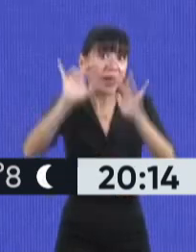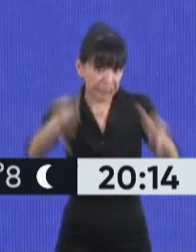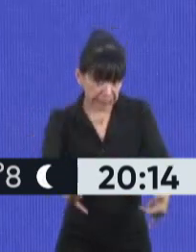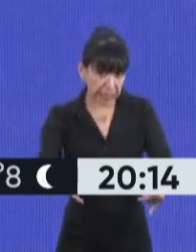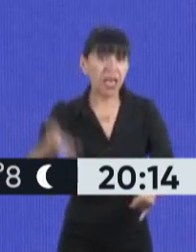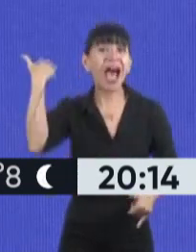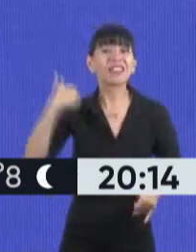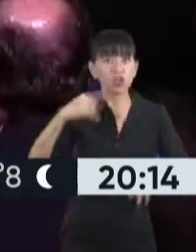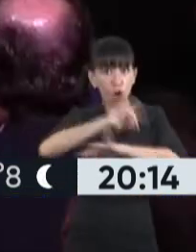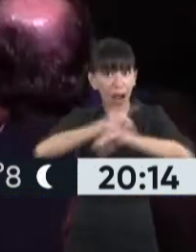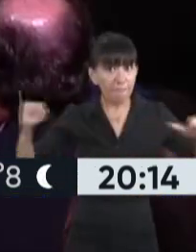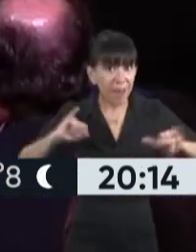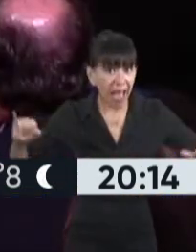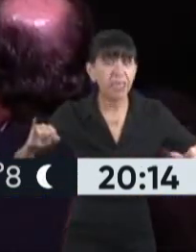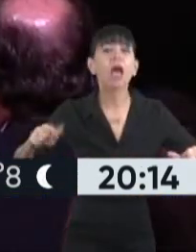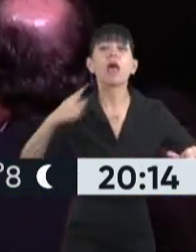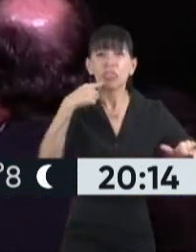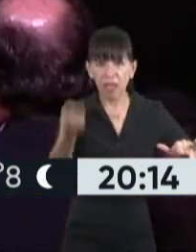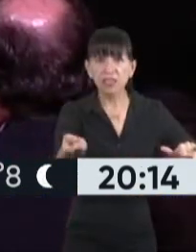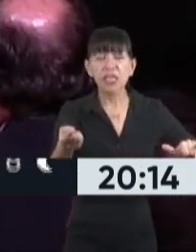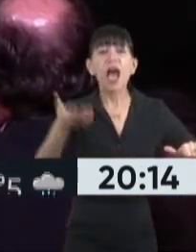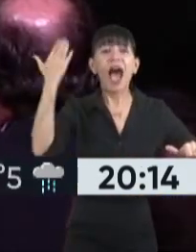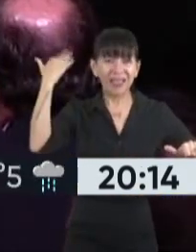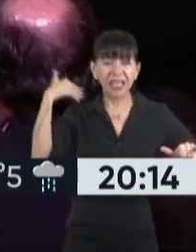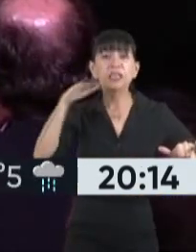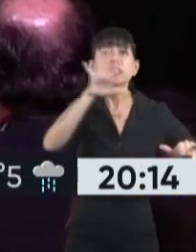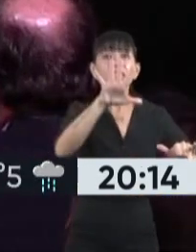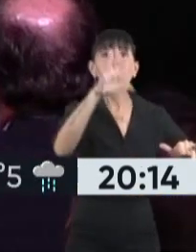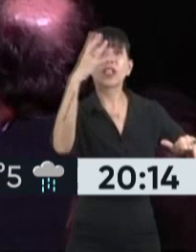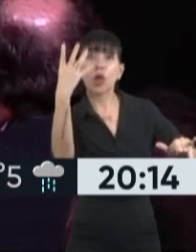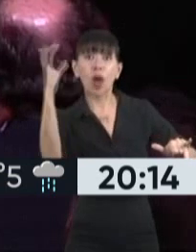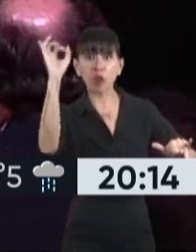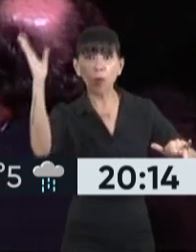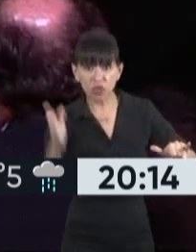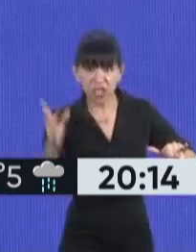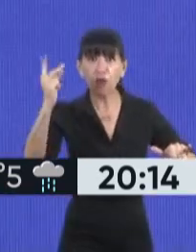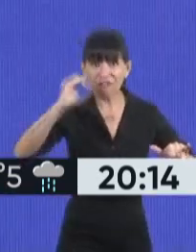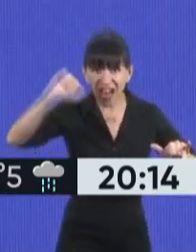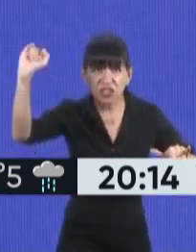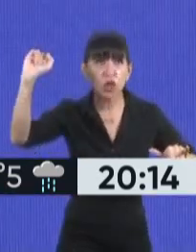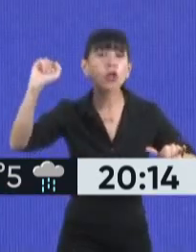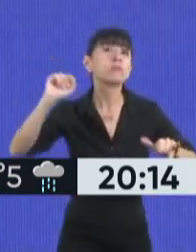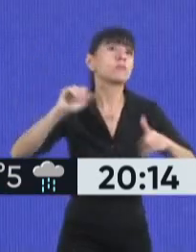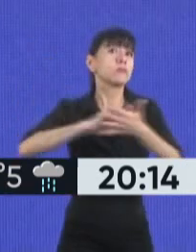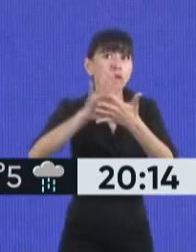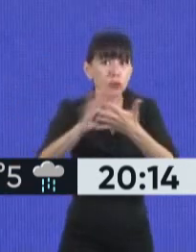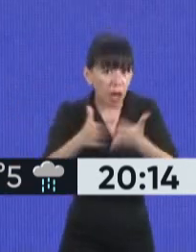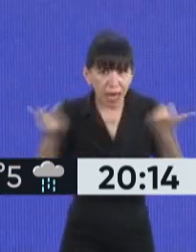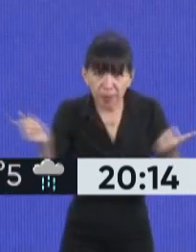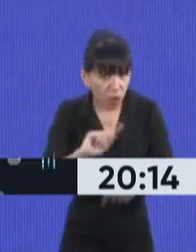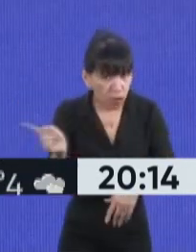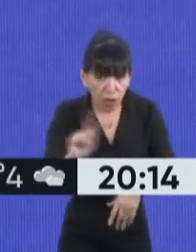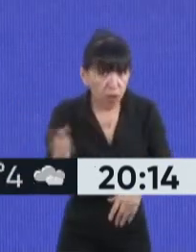que una inflación de esa naturaleza, 54%, no se iba a resolver rápidamente, que iba a demandar años. Y va a demandar